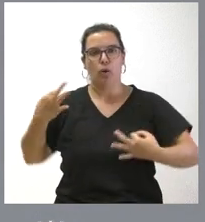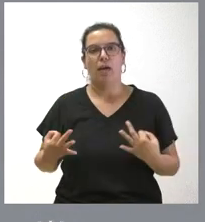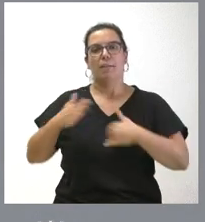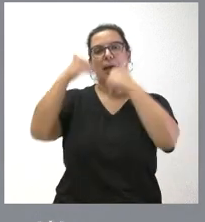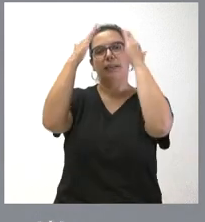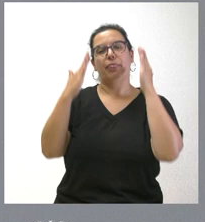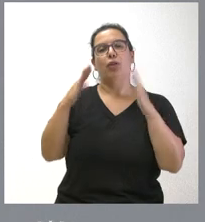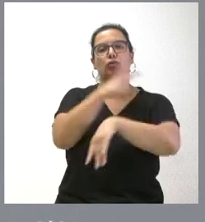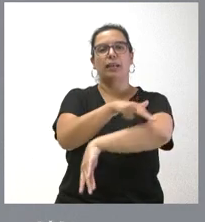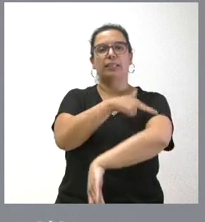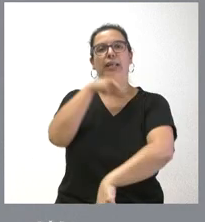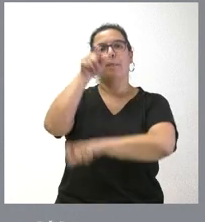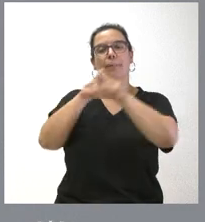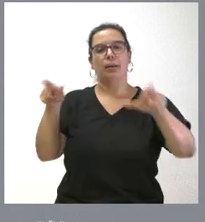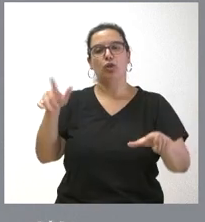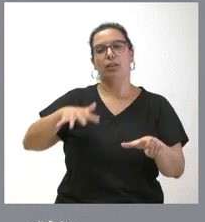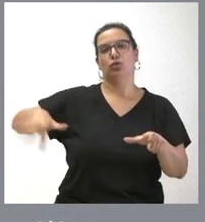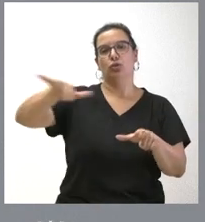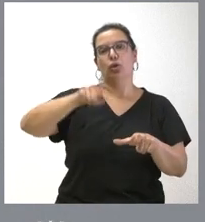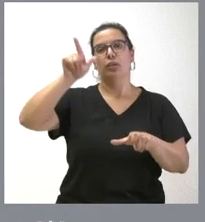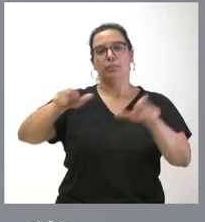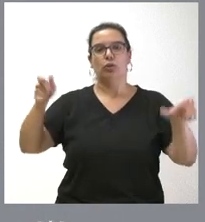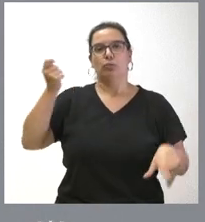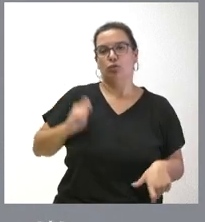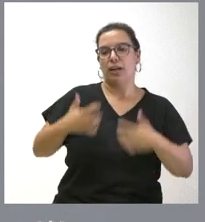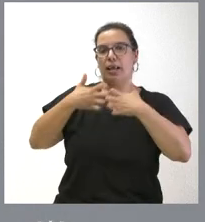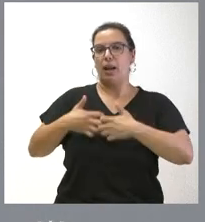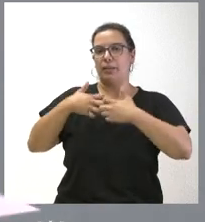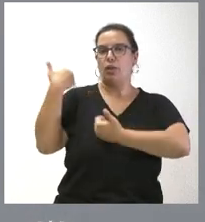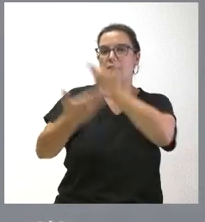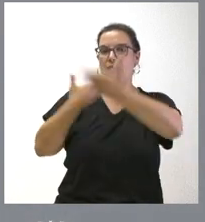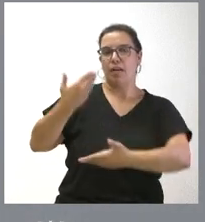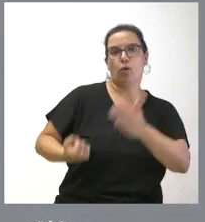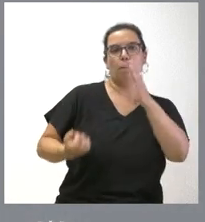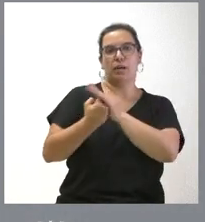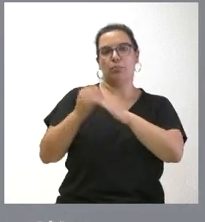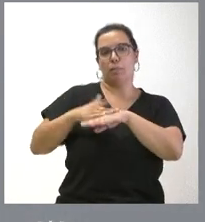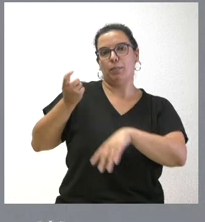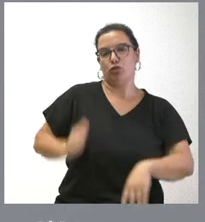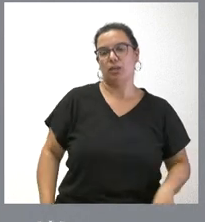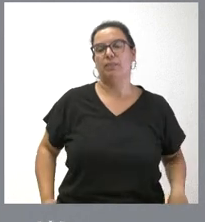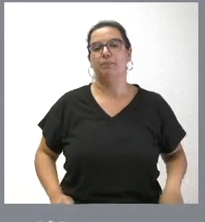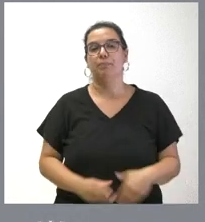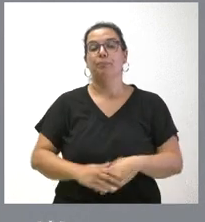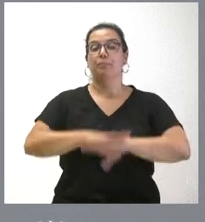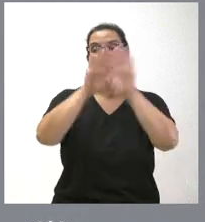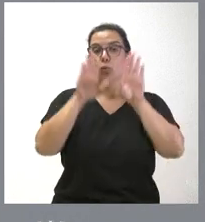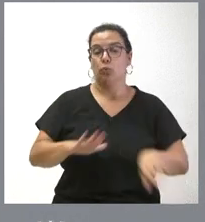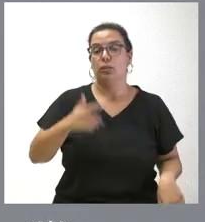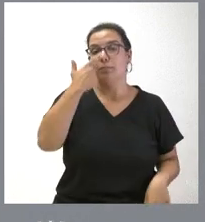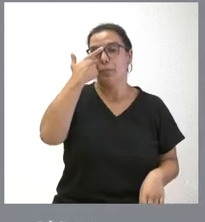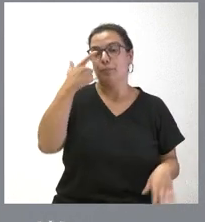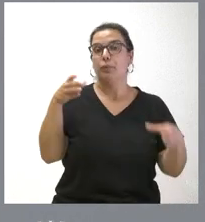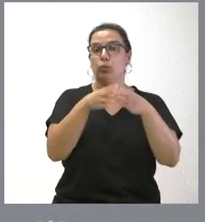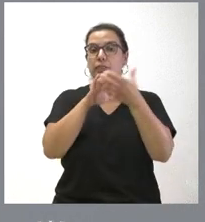la asistencia sanitaria de los pacientes y de los equipos de trabajo más avanzados para Los profesionales y finalmente la